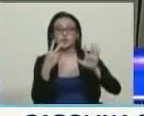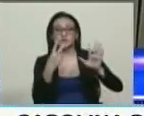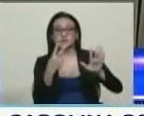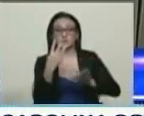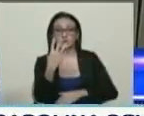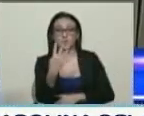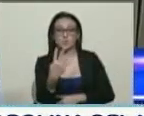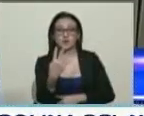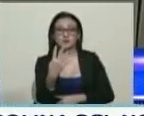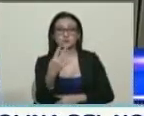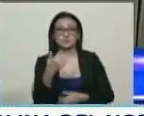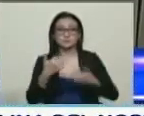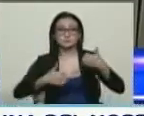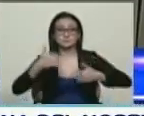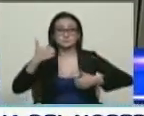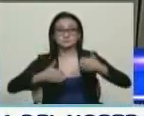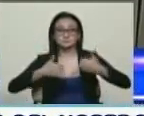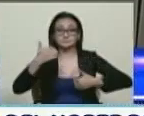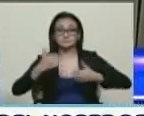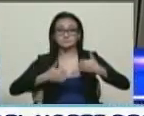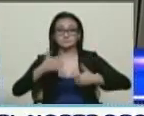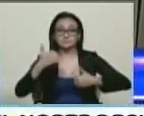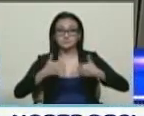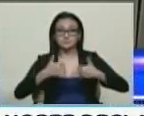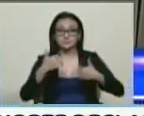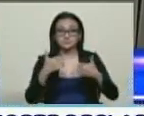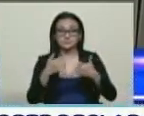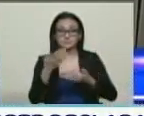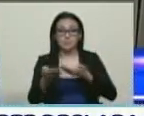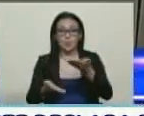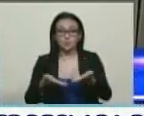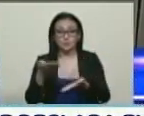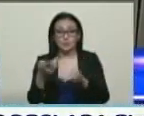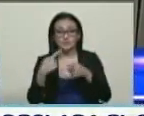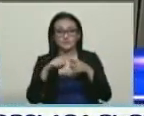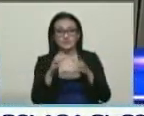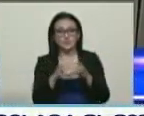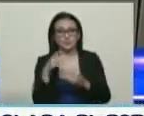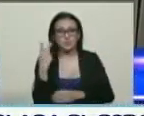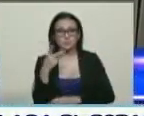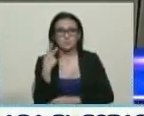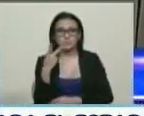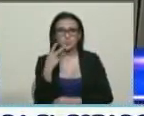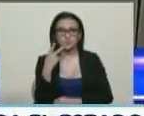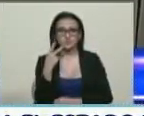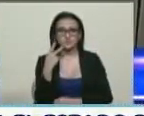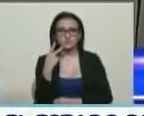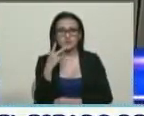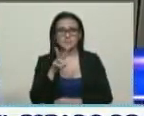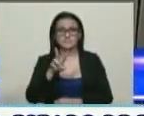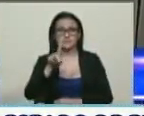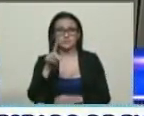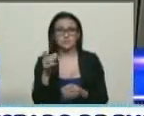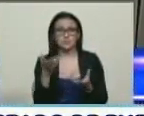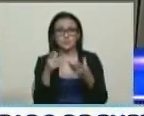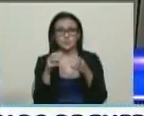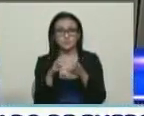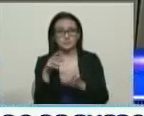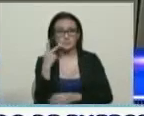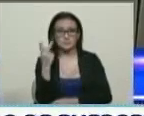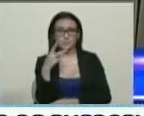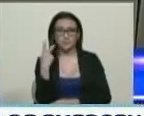18.874 candidatos y candidatas de distintas organizaciones políticas, 21 organizaciones